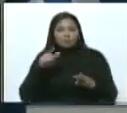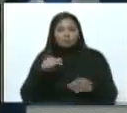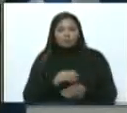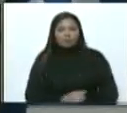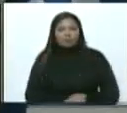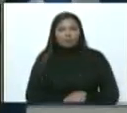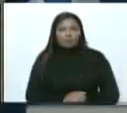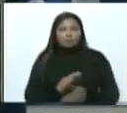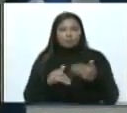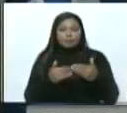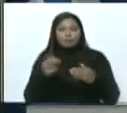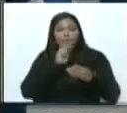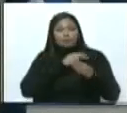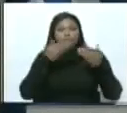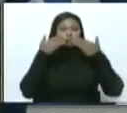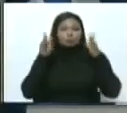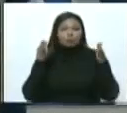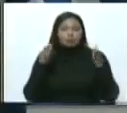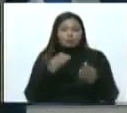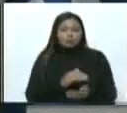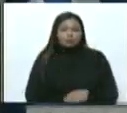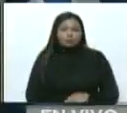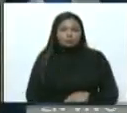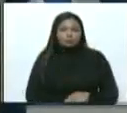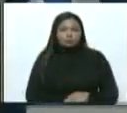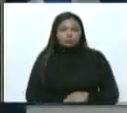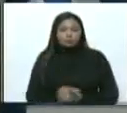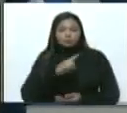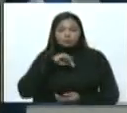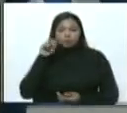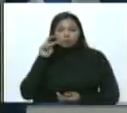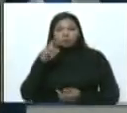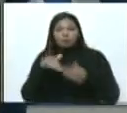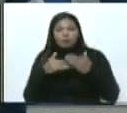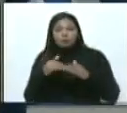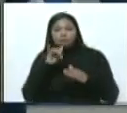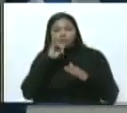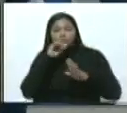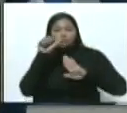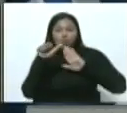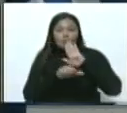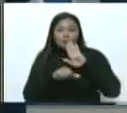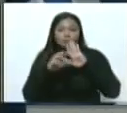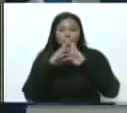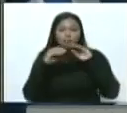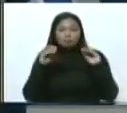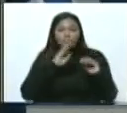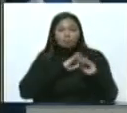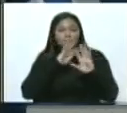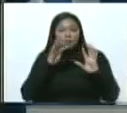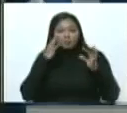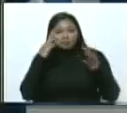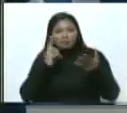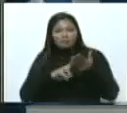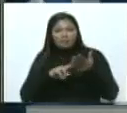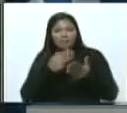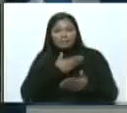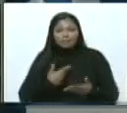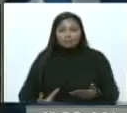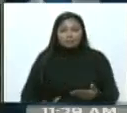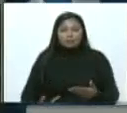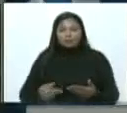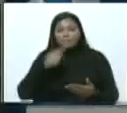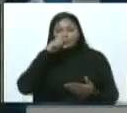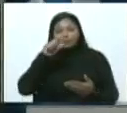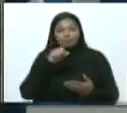cooperación entre poderes públicos, nosotros estamos informando en tiempo real al ciudadano presidente de la